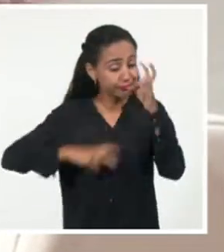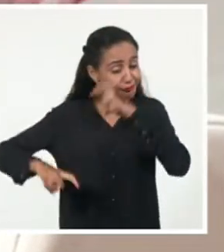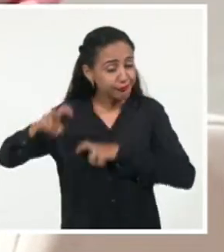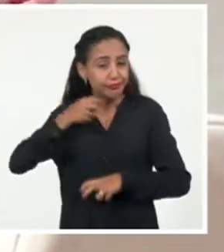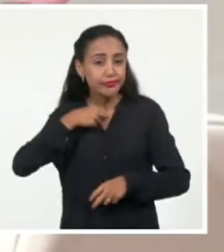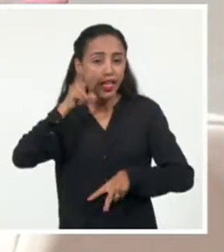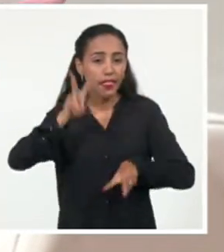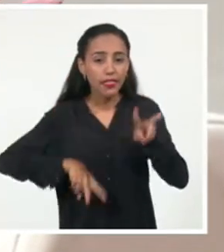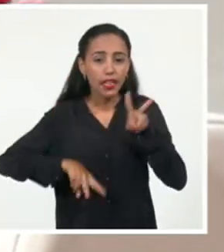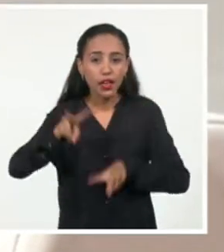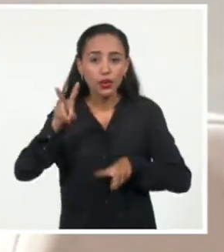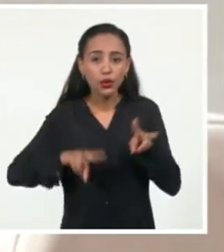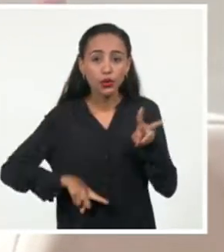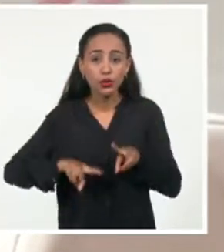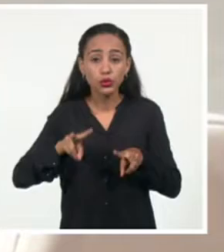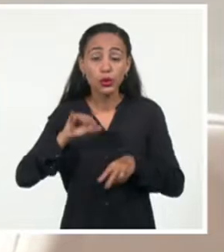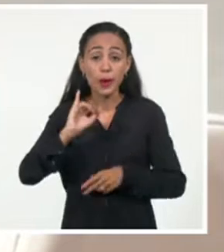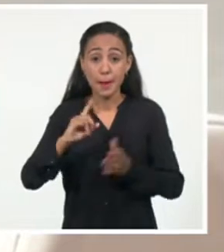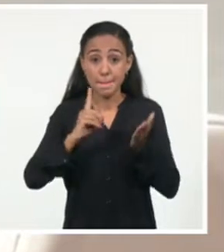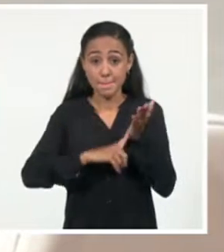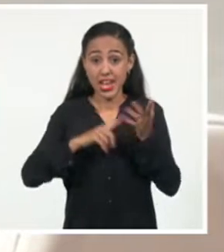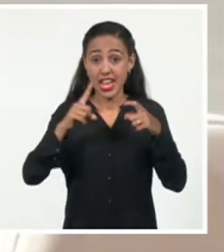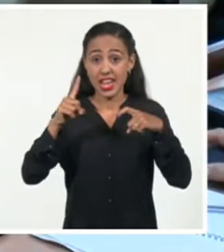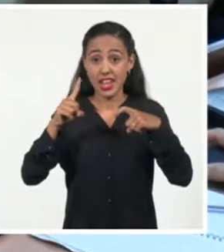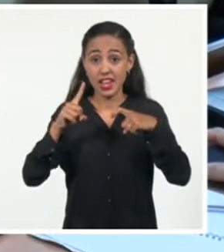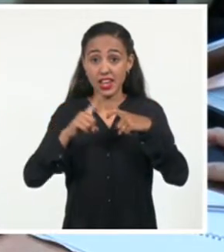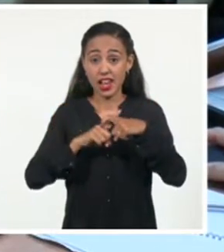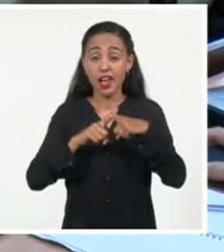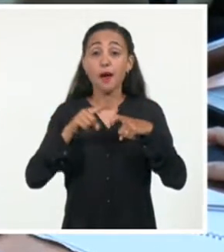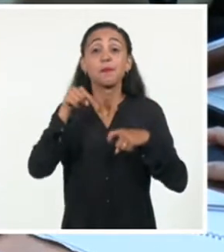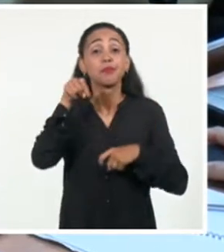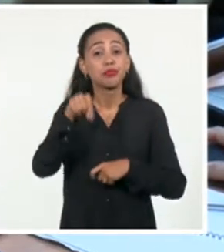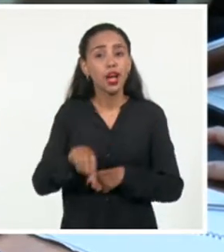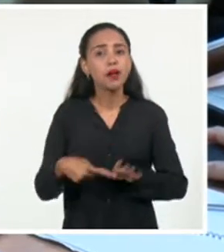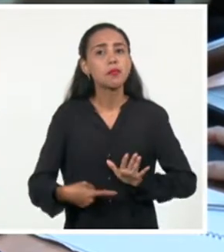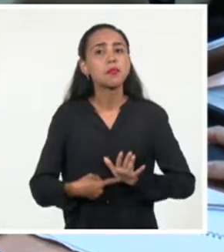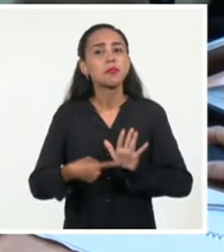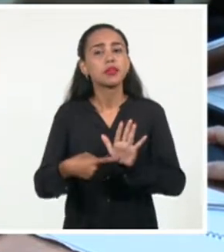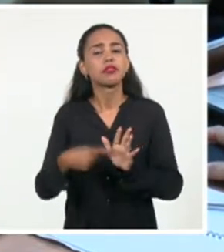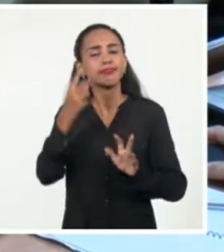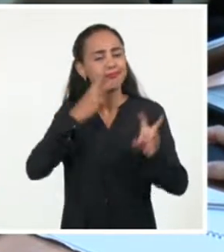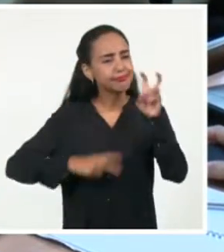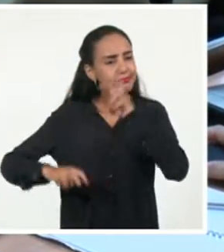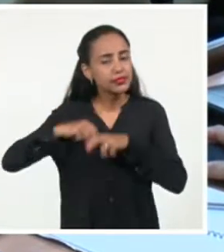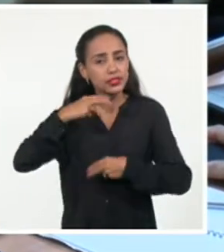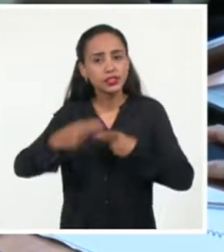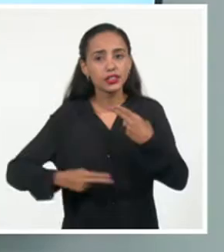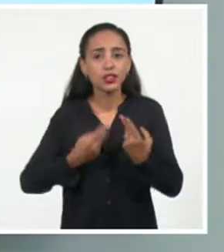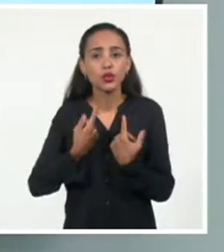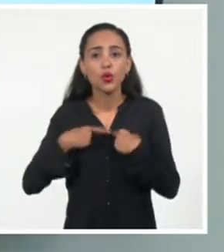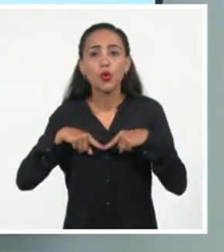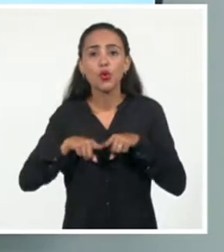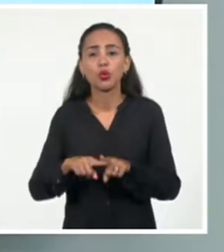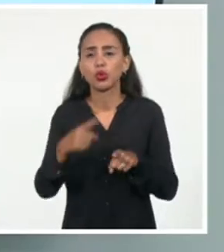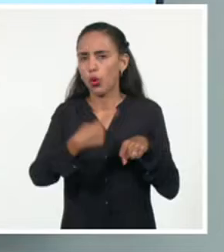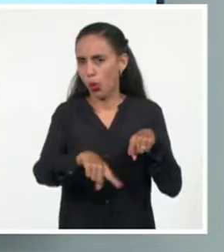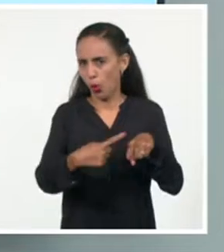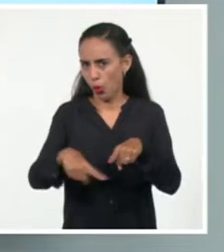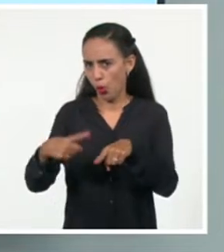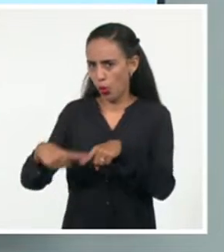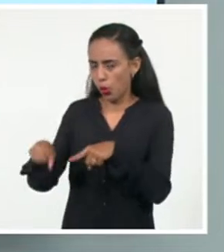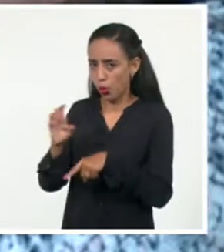y Referencia del Instituto de Medicina Tropical Pedro Curí, presentó un estudio realizado de conjunto con otras